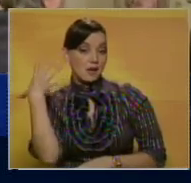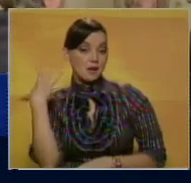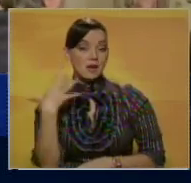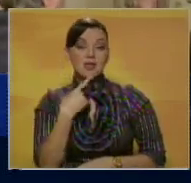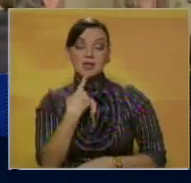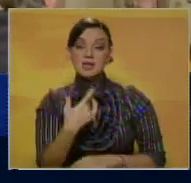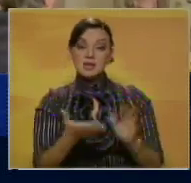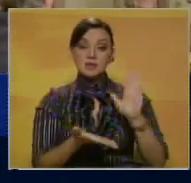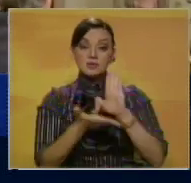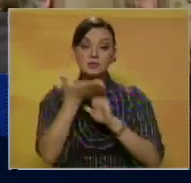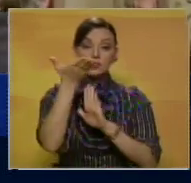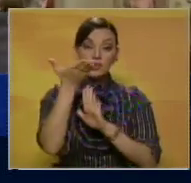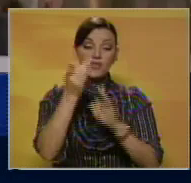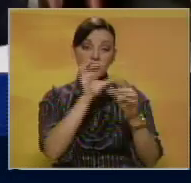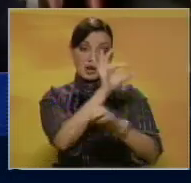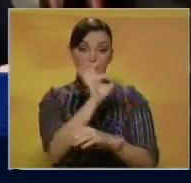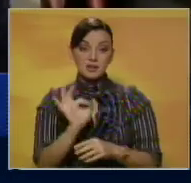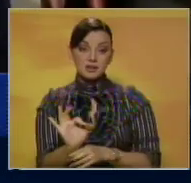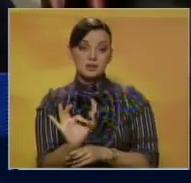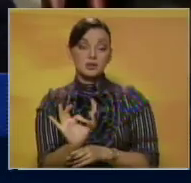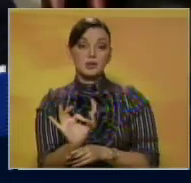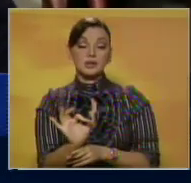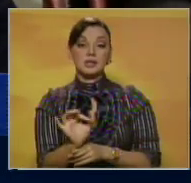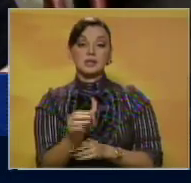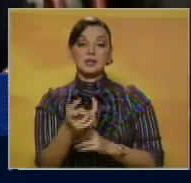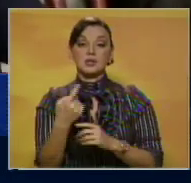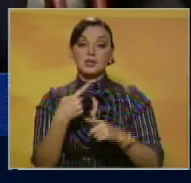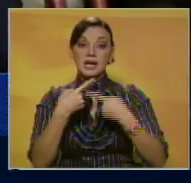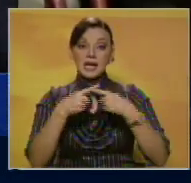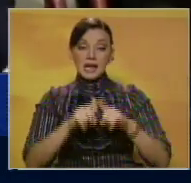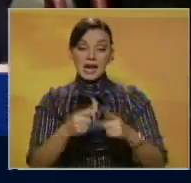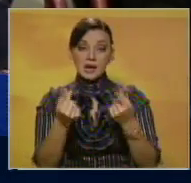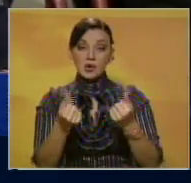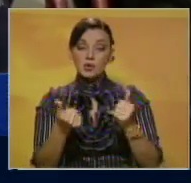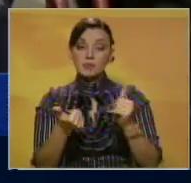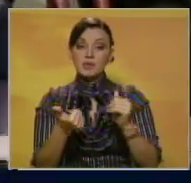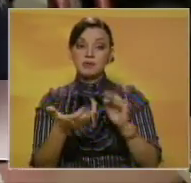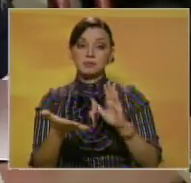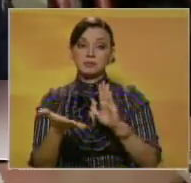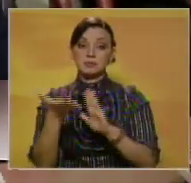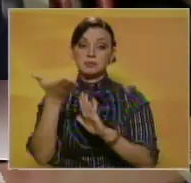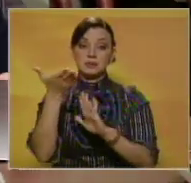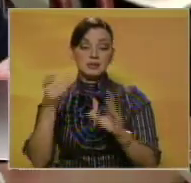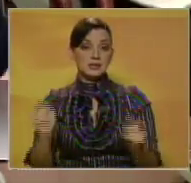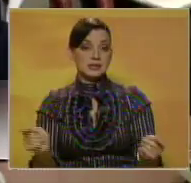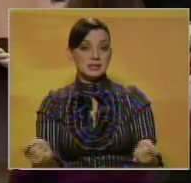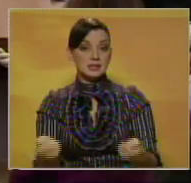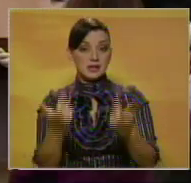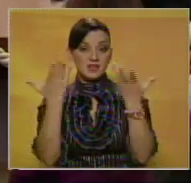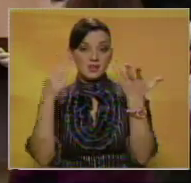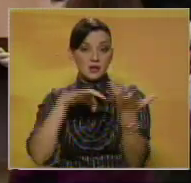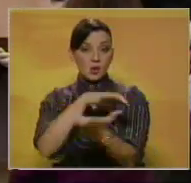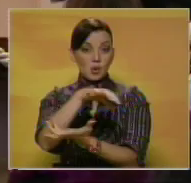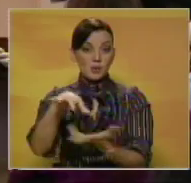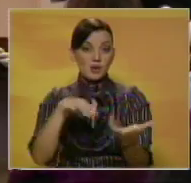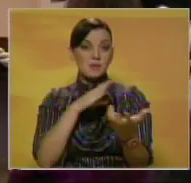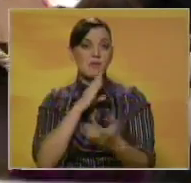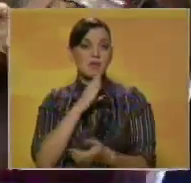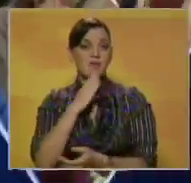de interés será un testimonio de lo lejos que ha llegado la economía de este país en su recuperación de los efectos de la crisis